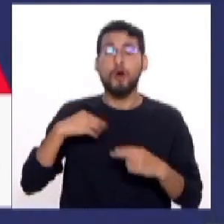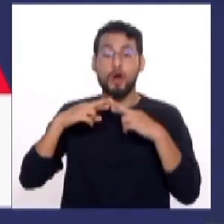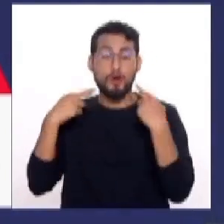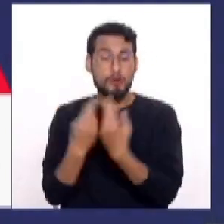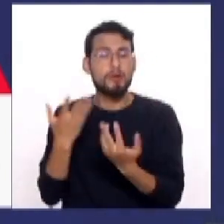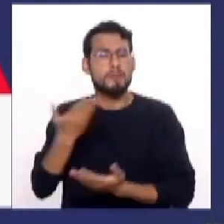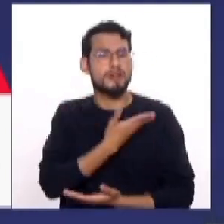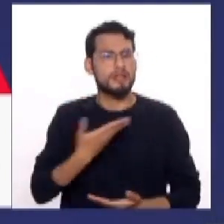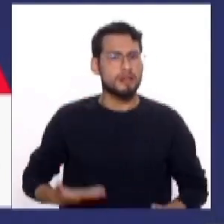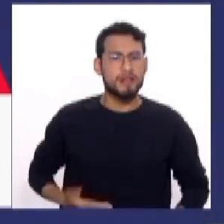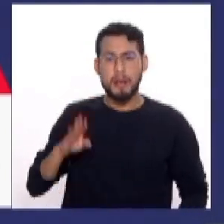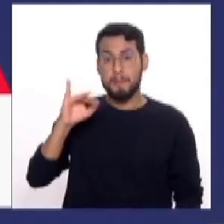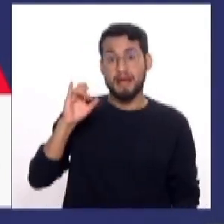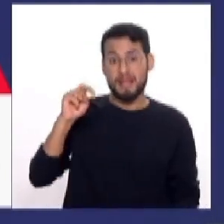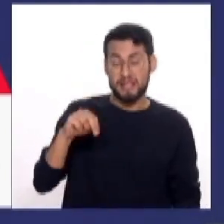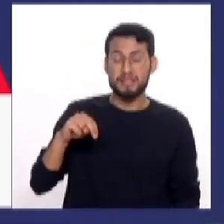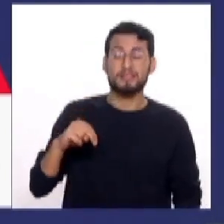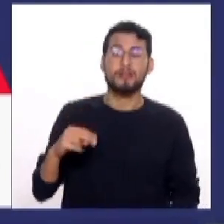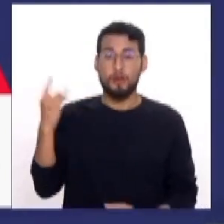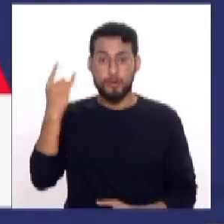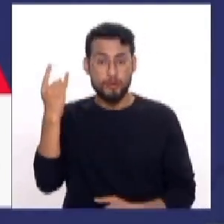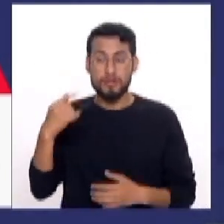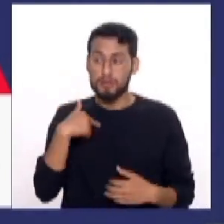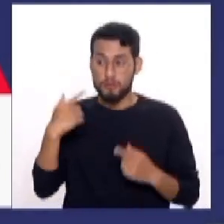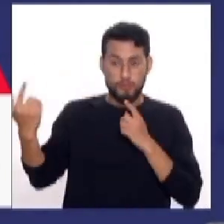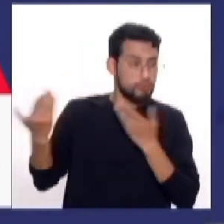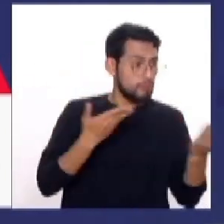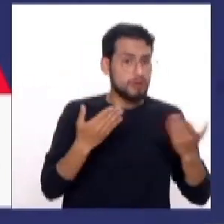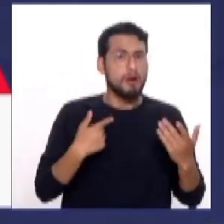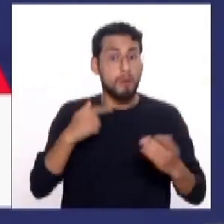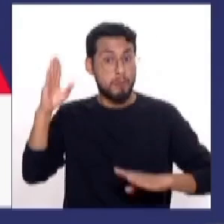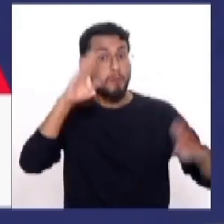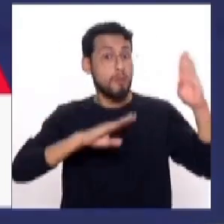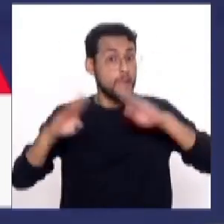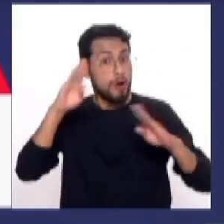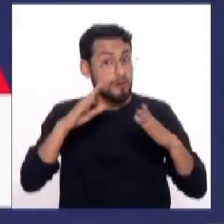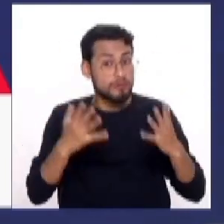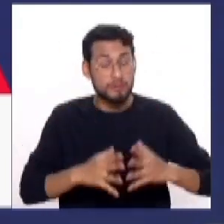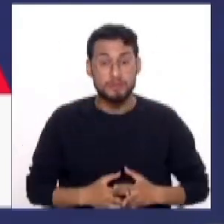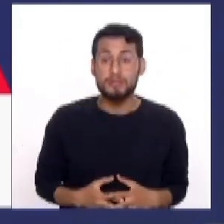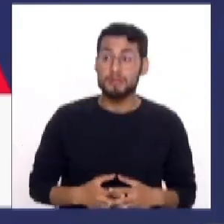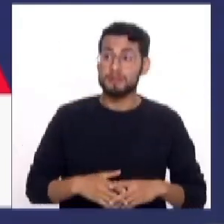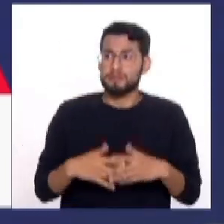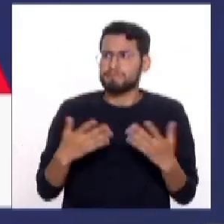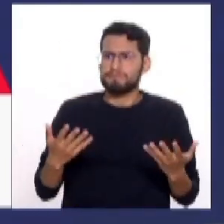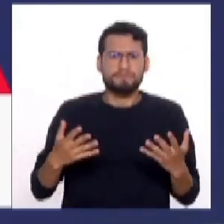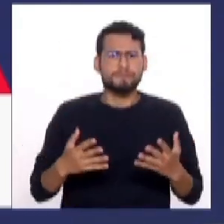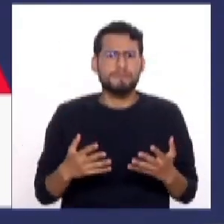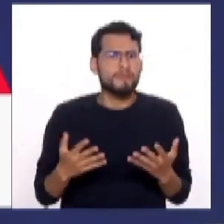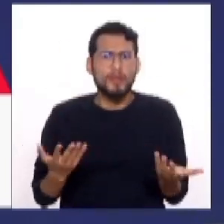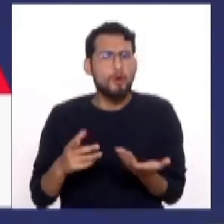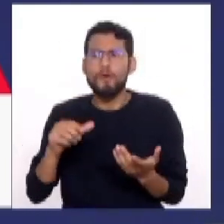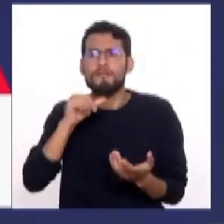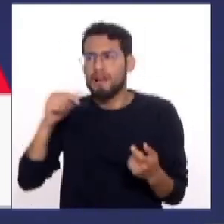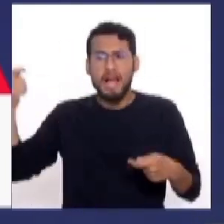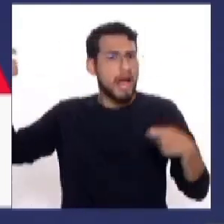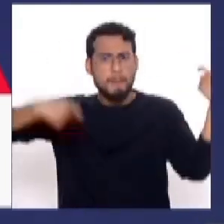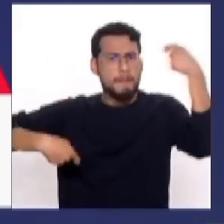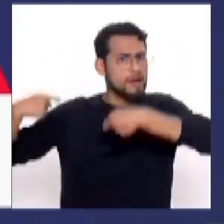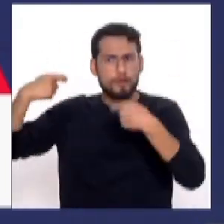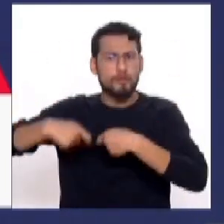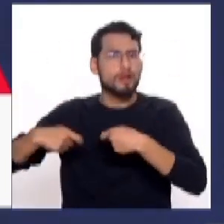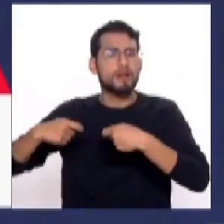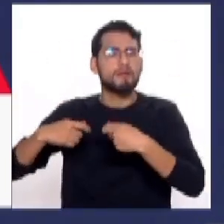oportunidad de conversar con el presidente biden y eh nos preocupa que cuando no hay inversión